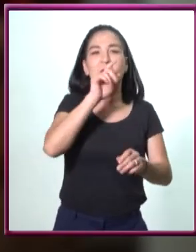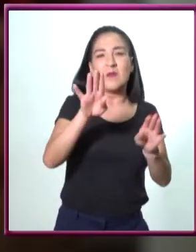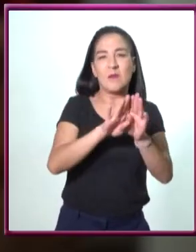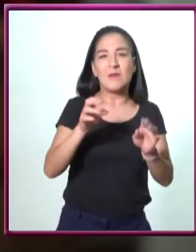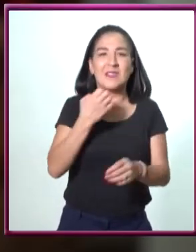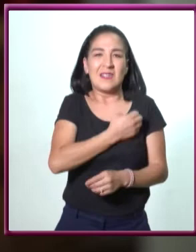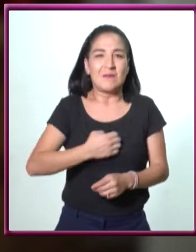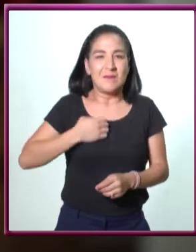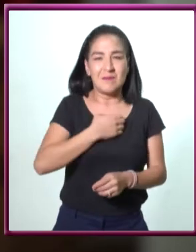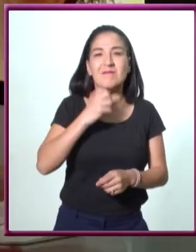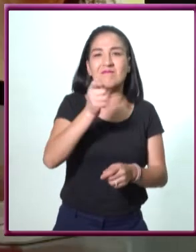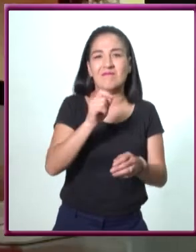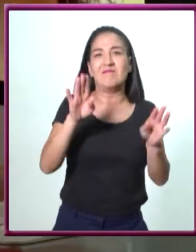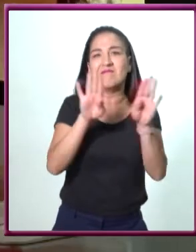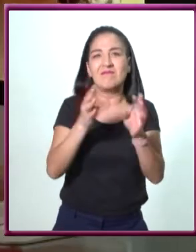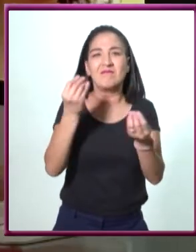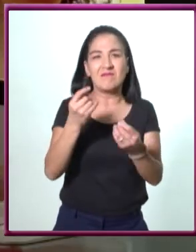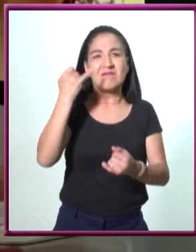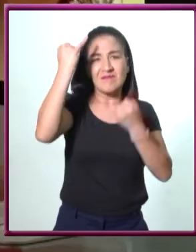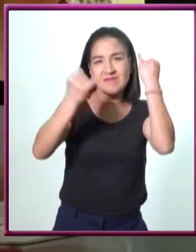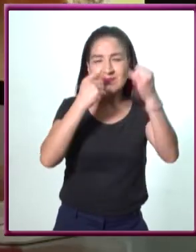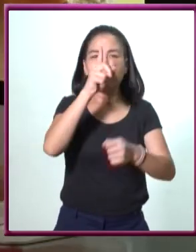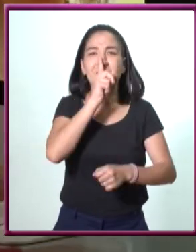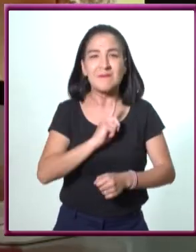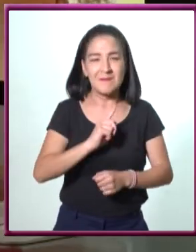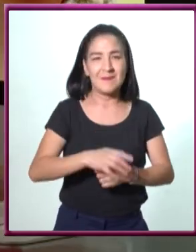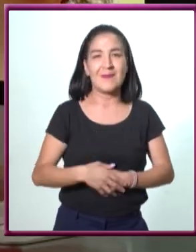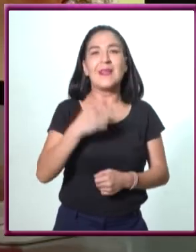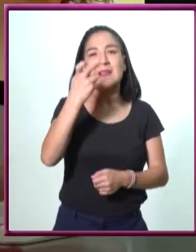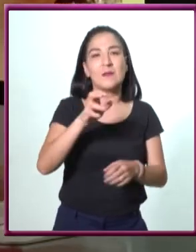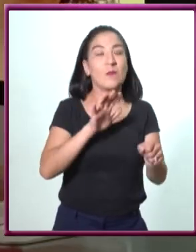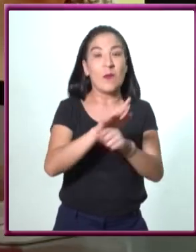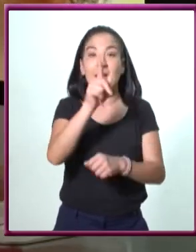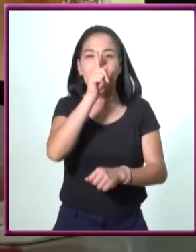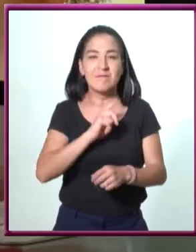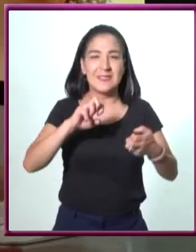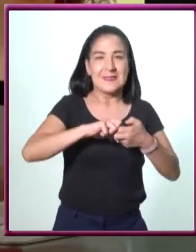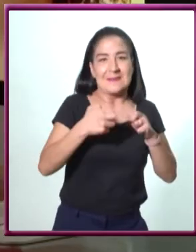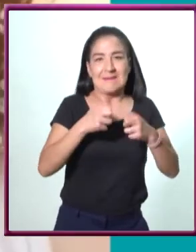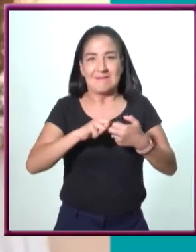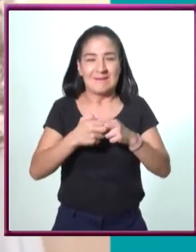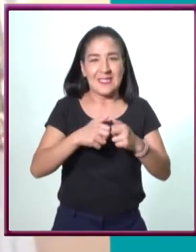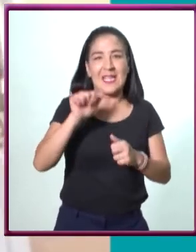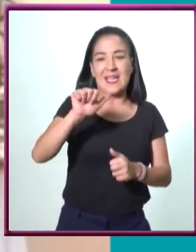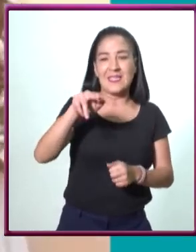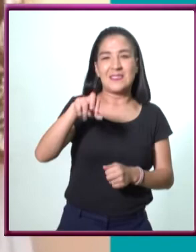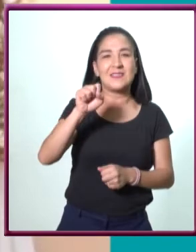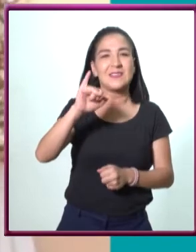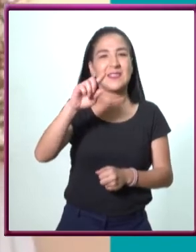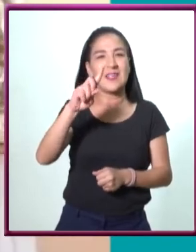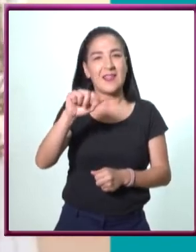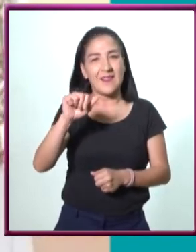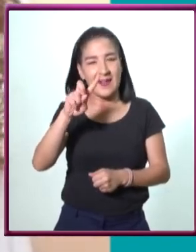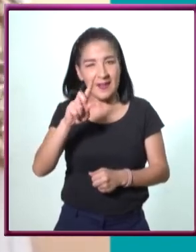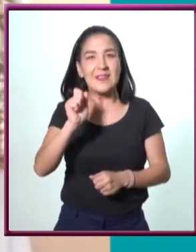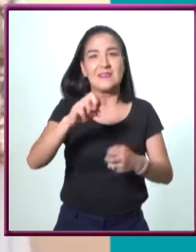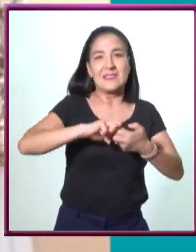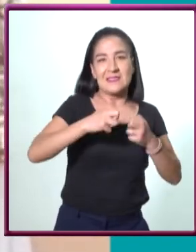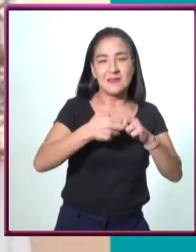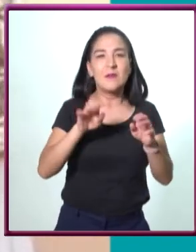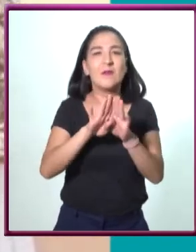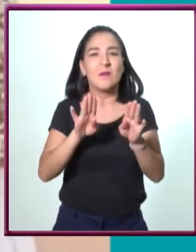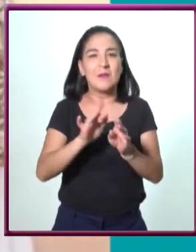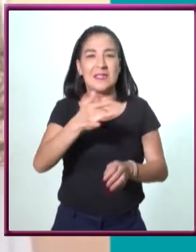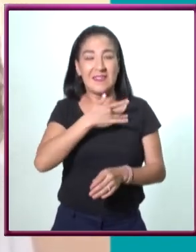una red de mentiras? Bueno, la consecuencia física principal es la ansiedad. Aunque no parezca, aunque no lo